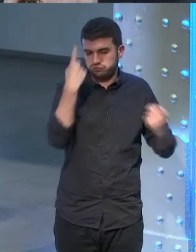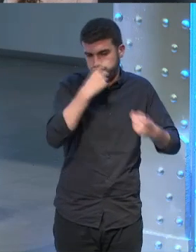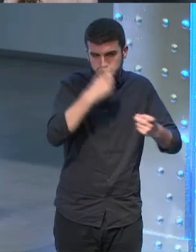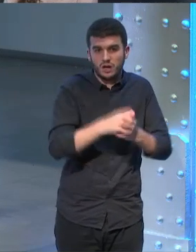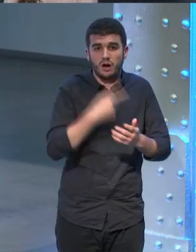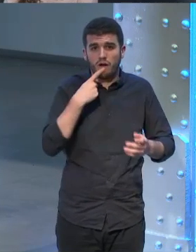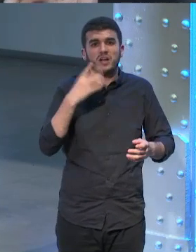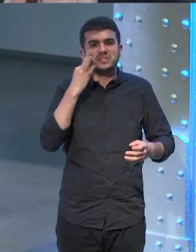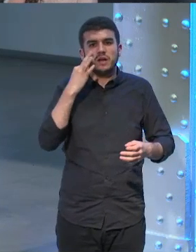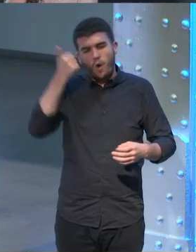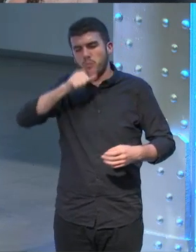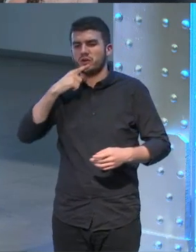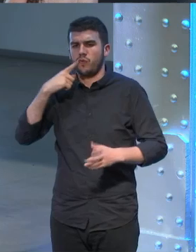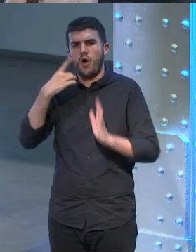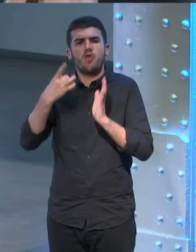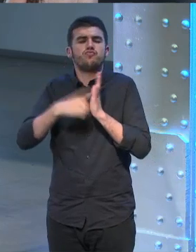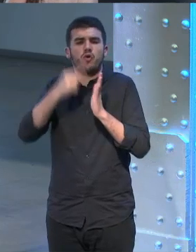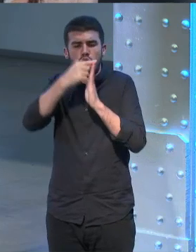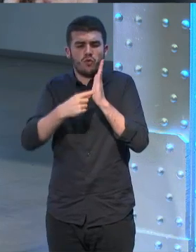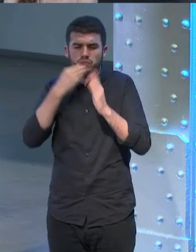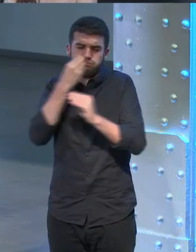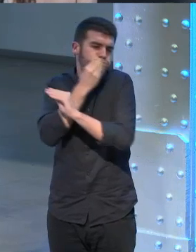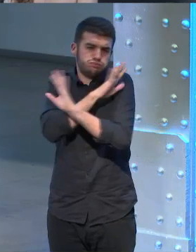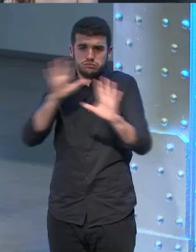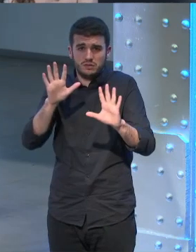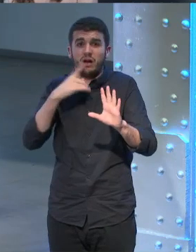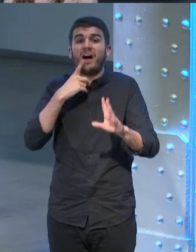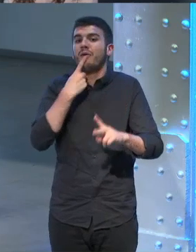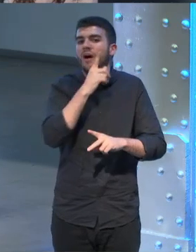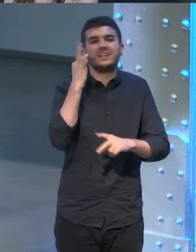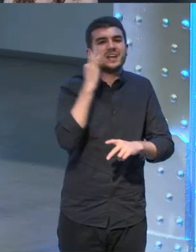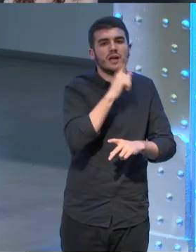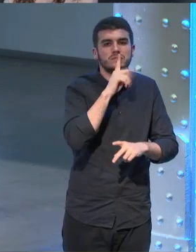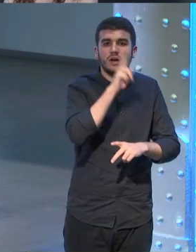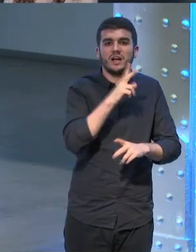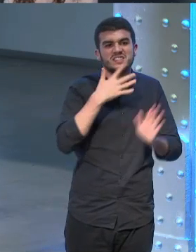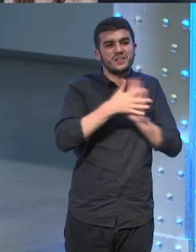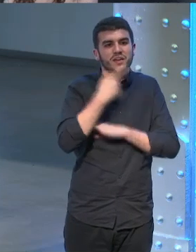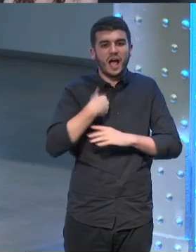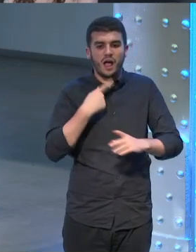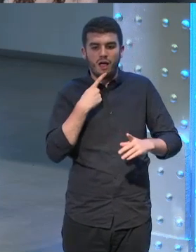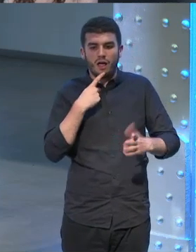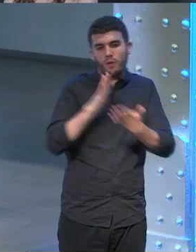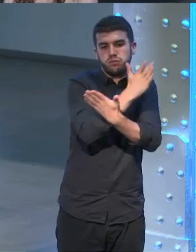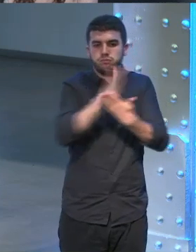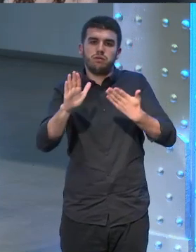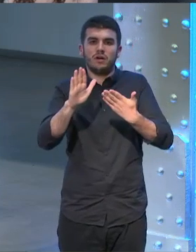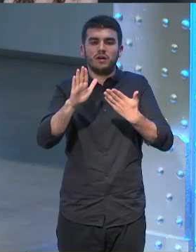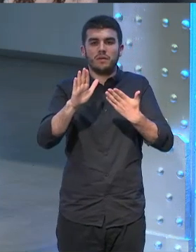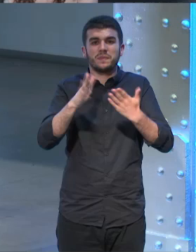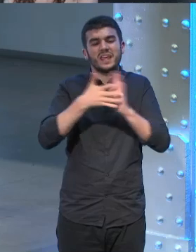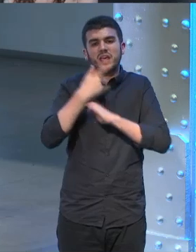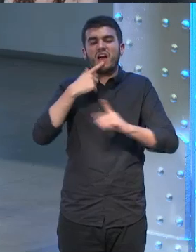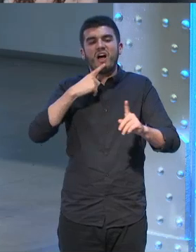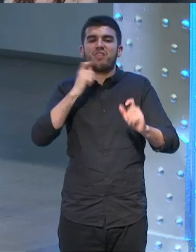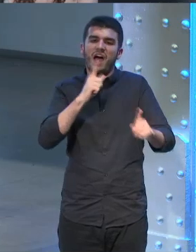sacan buenas notas en secundaria, por ejemplo, ¿no? Eso también es un sesgo muy importante y causa muchísimo